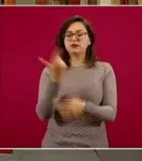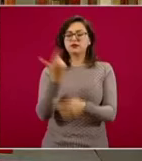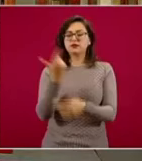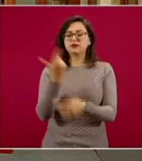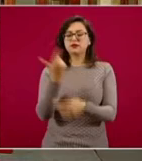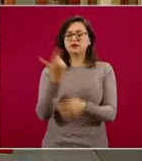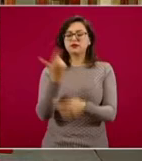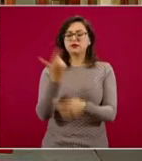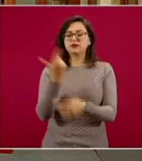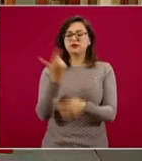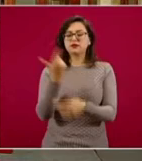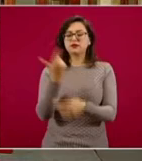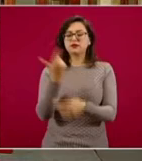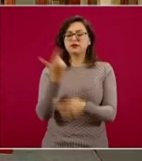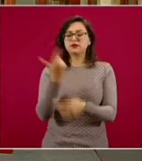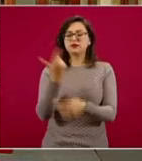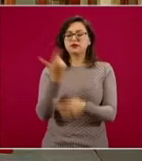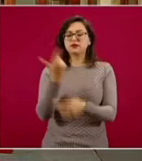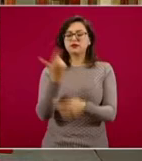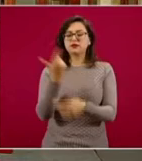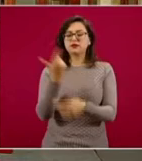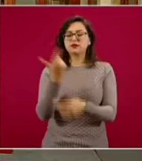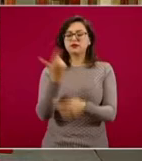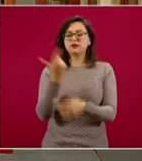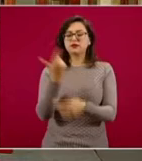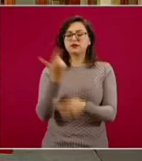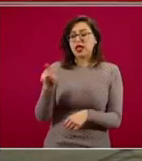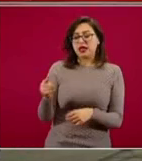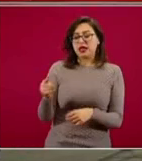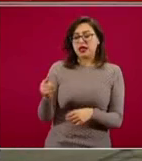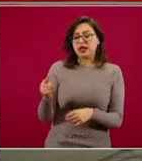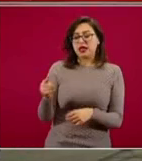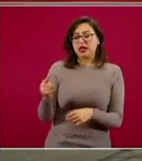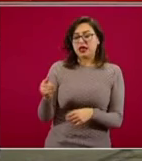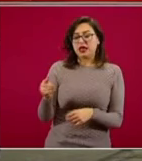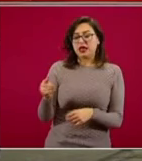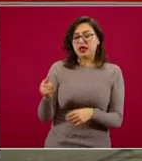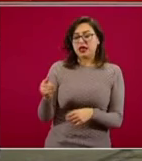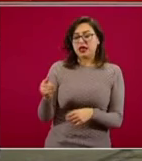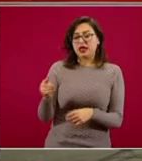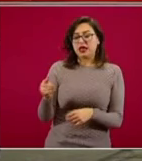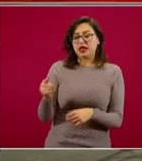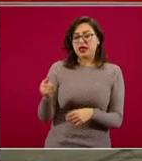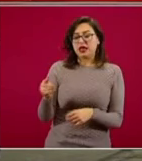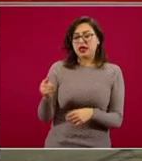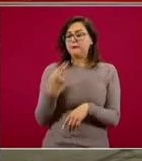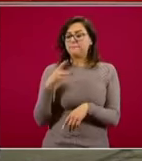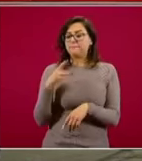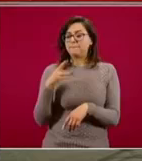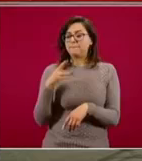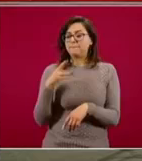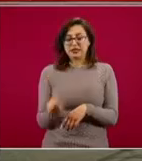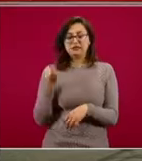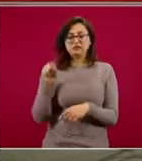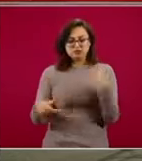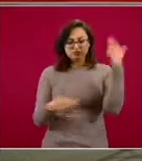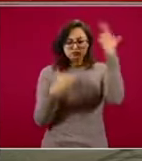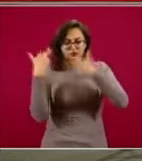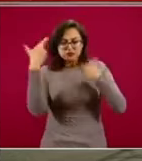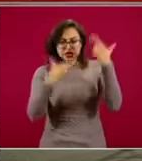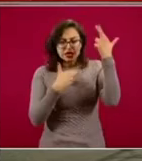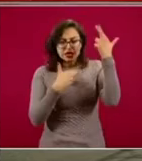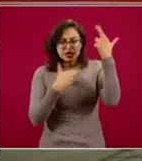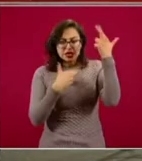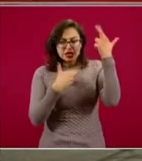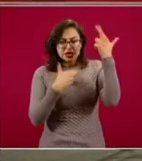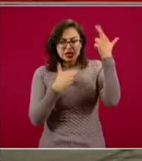general del SENAPRESE, quien ha estado al frente de los grupos técnicos que analizan la mortalidad por COVID en